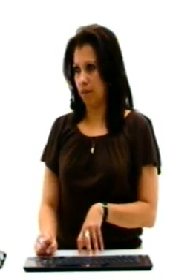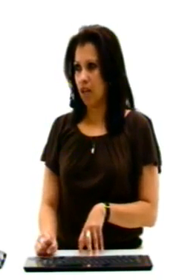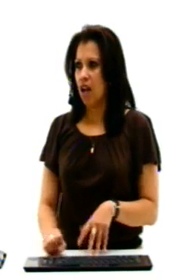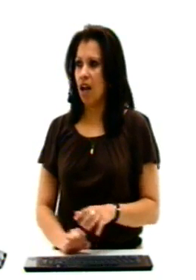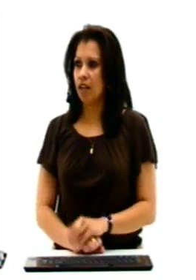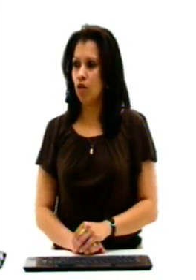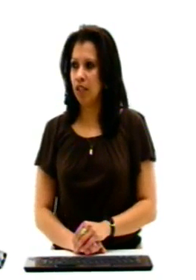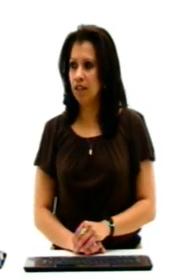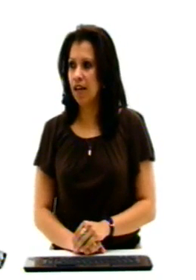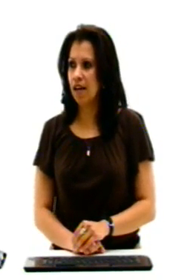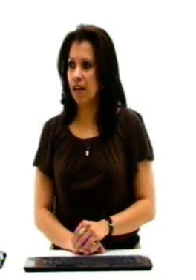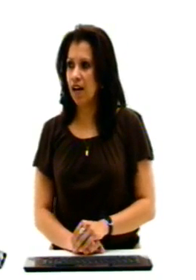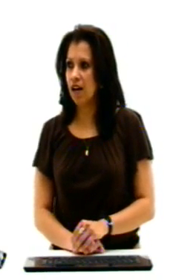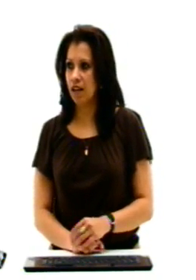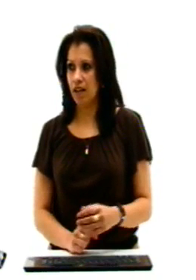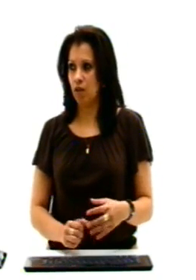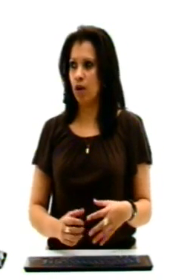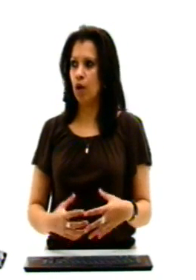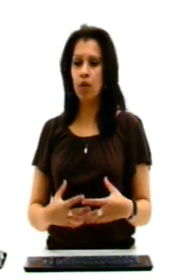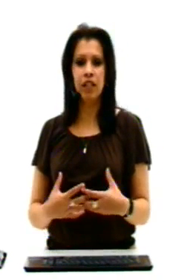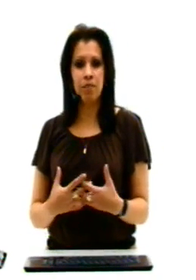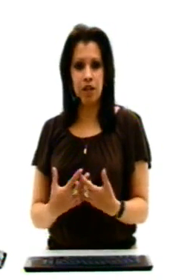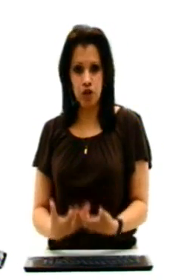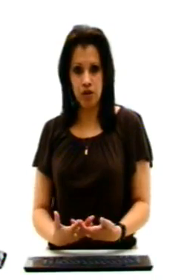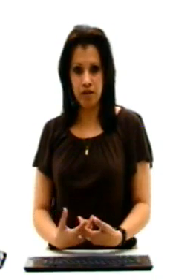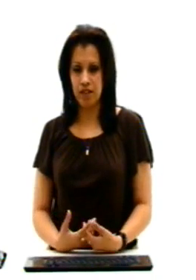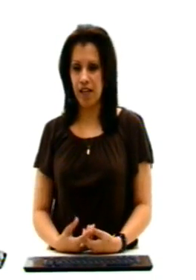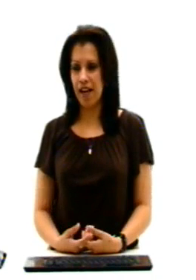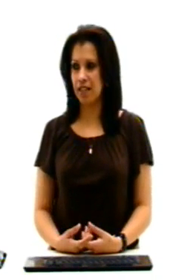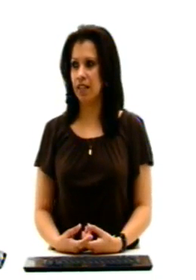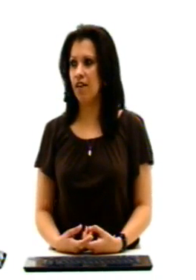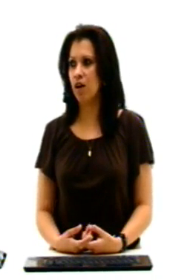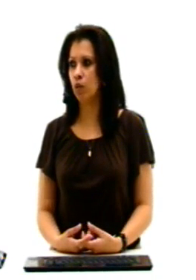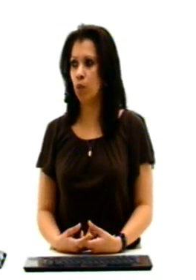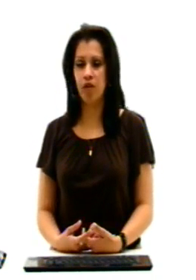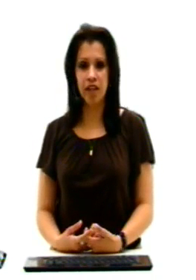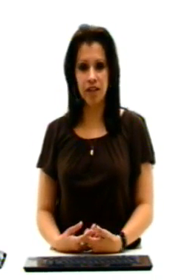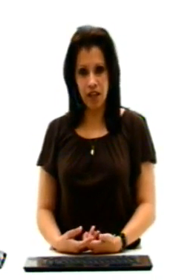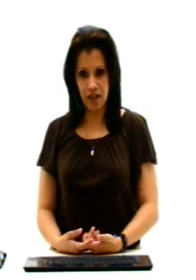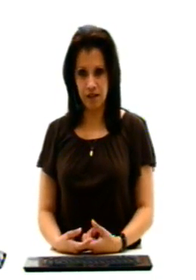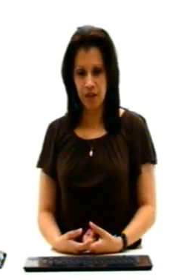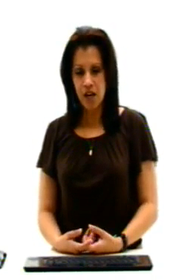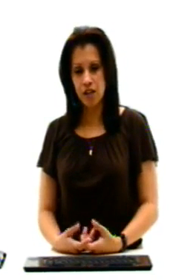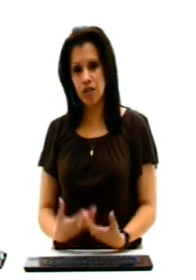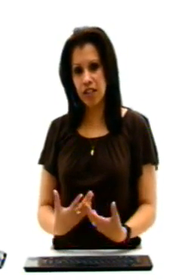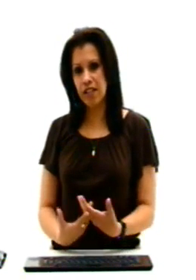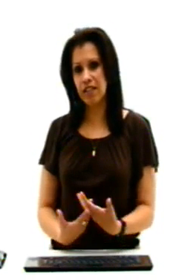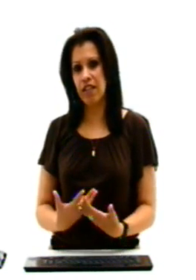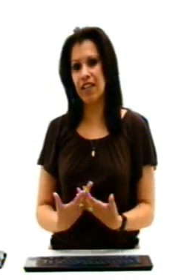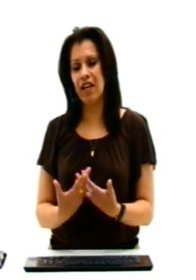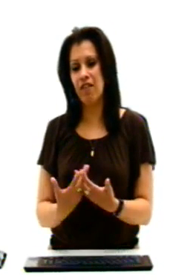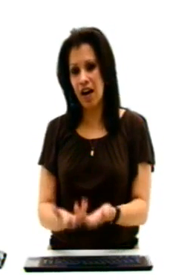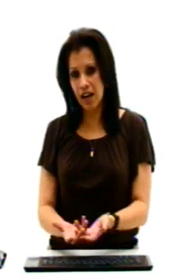encomienda la encomienda era eh Cuando aú en español se le asignaba un grupo de indígenas estos